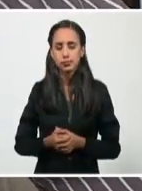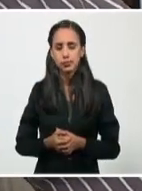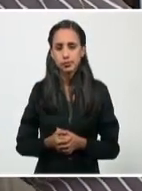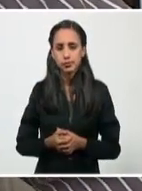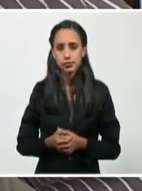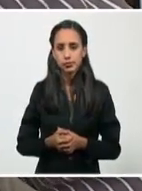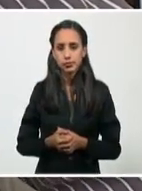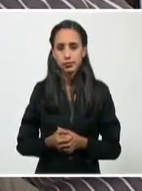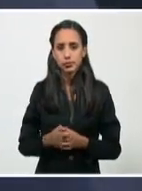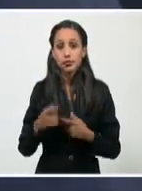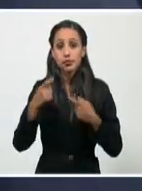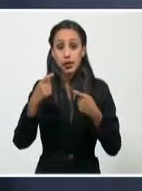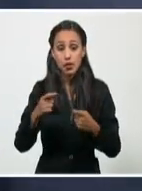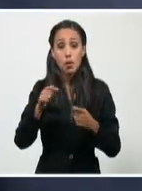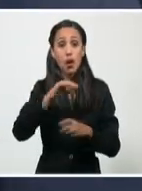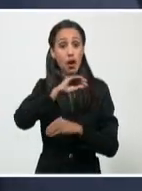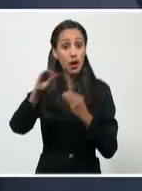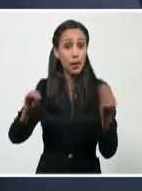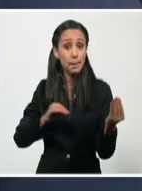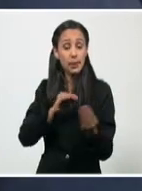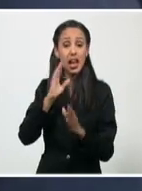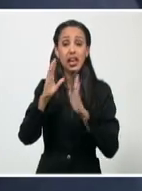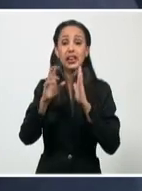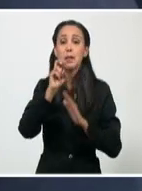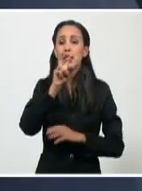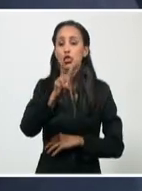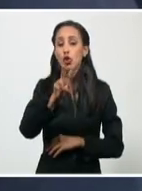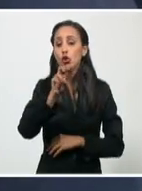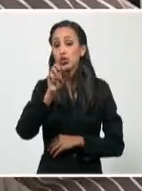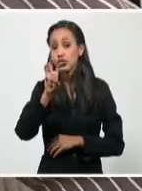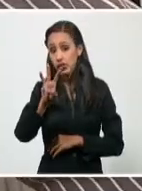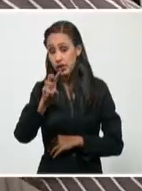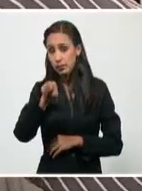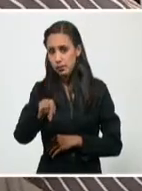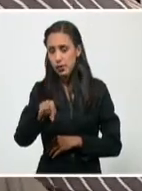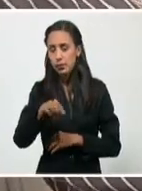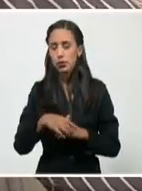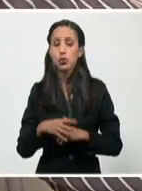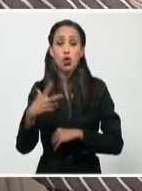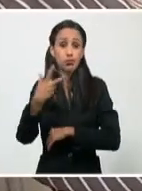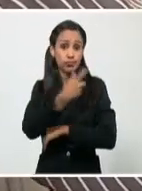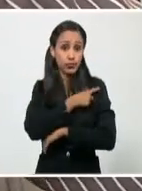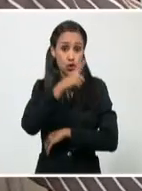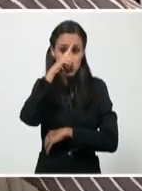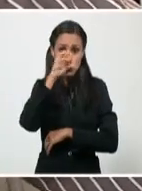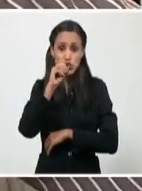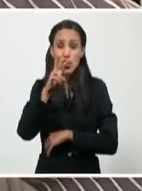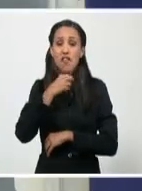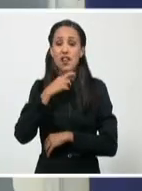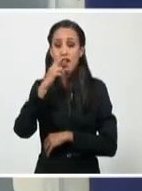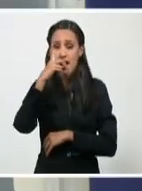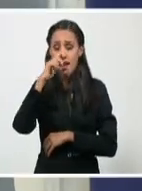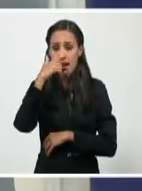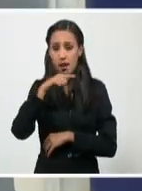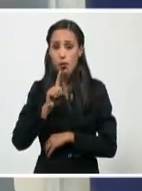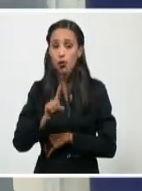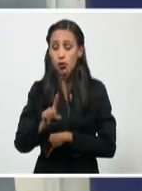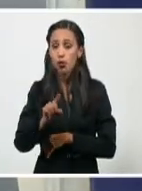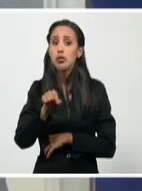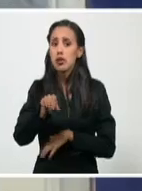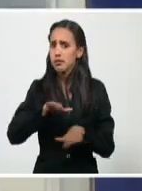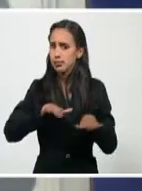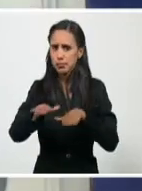debemos movernos a una fase 2-3. Esto es con respecto a Soberana 1, el de la cual se van creando las capacidades productivas